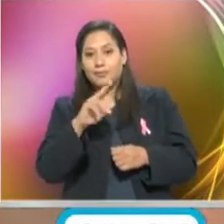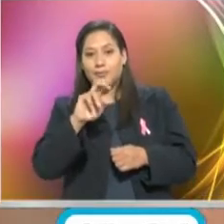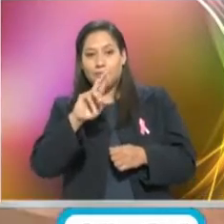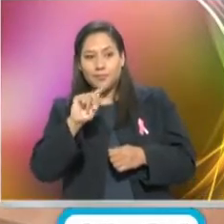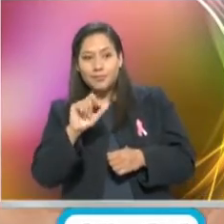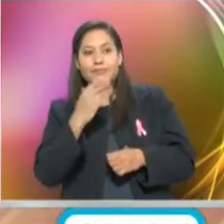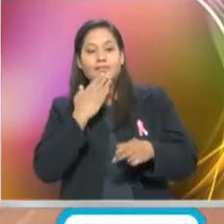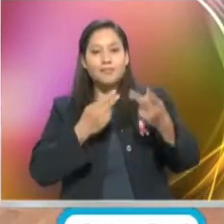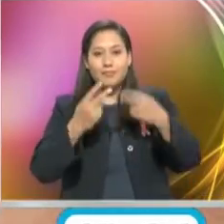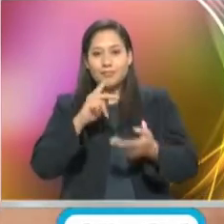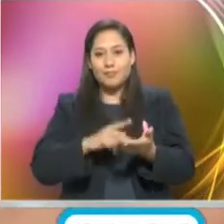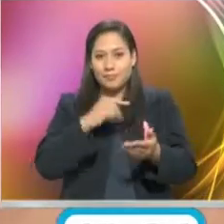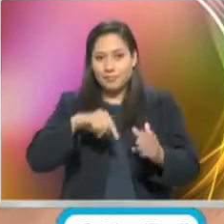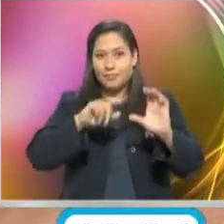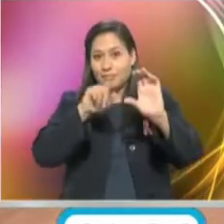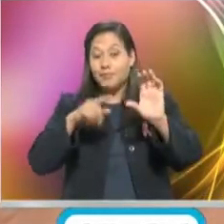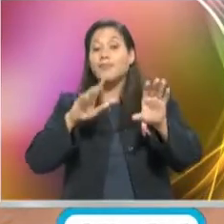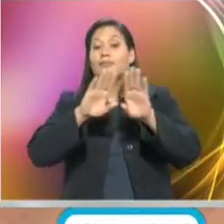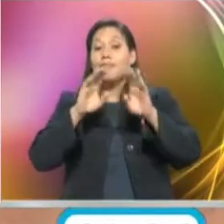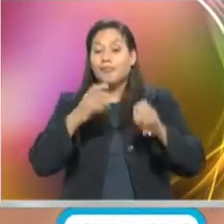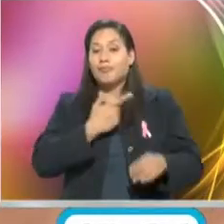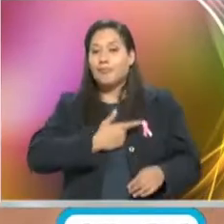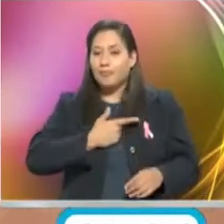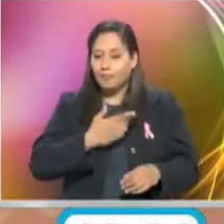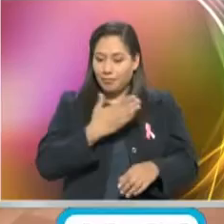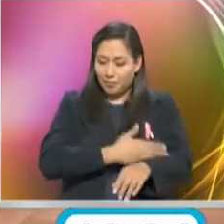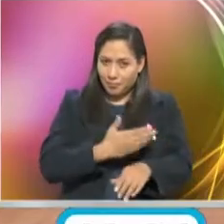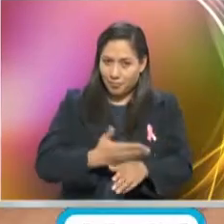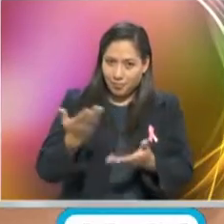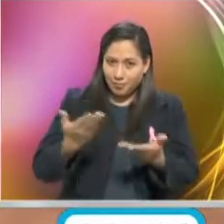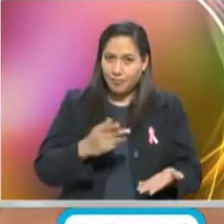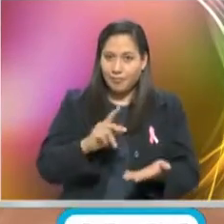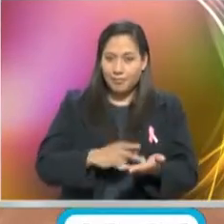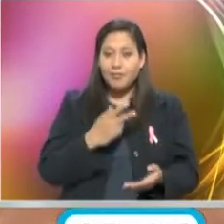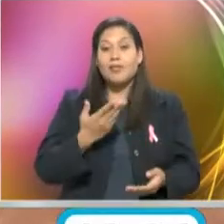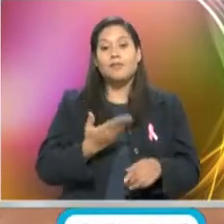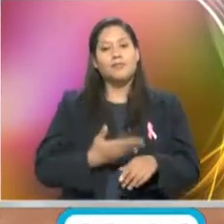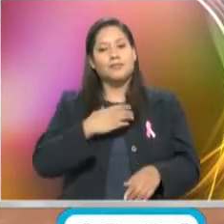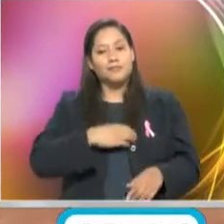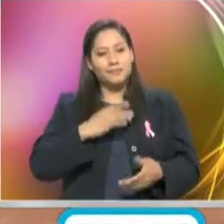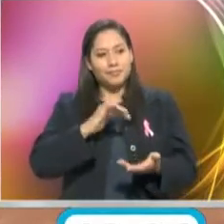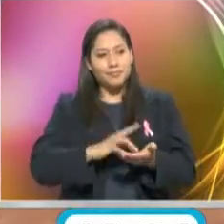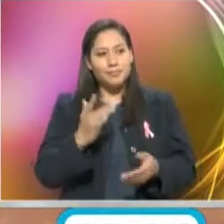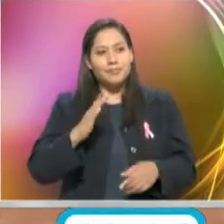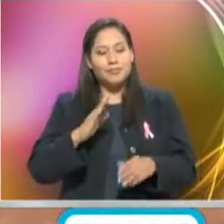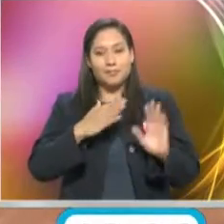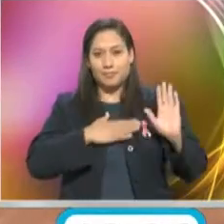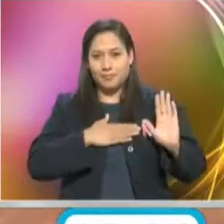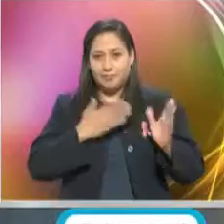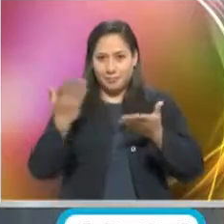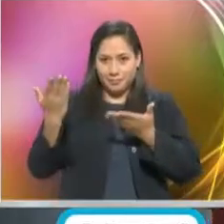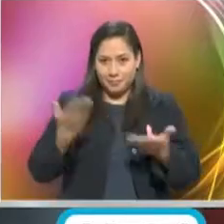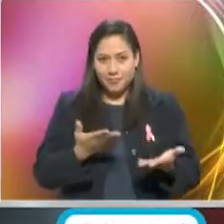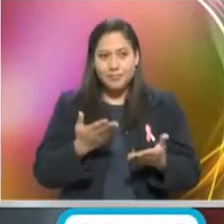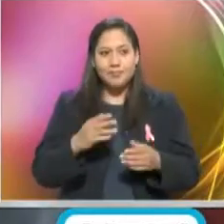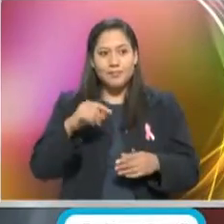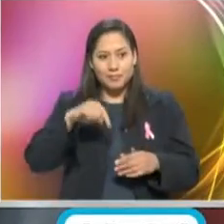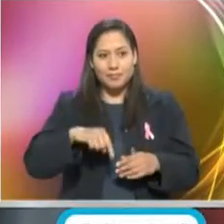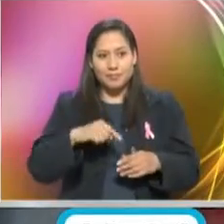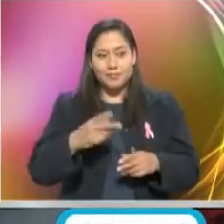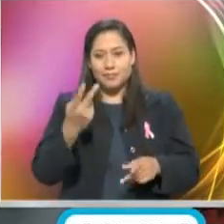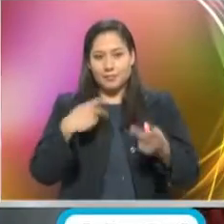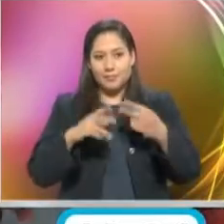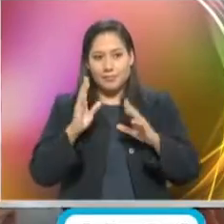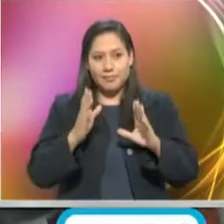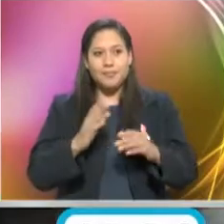Bienvenido nuevamente a tus ciudades. ¿Cómo estás? Un gusto que nos acompañes. Pues estoy muy contento, muchas gracias. Prometí regresar. Sí. Y pues aquí estoy.